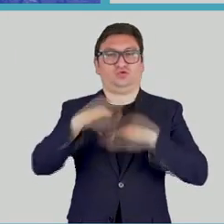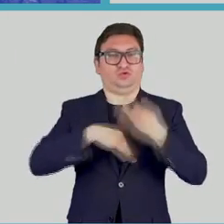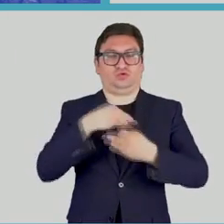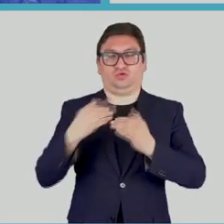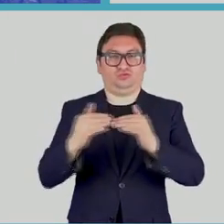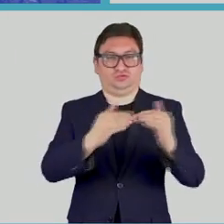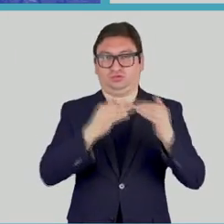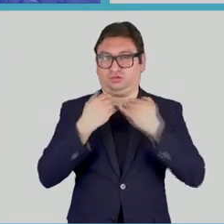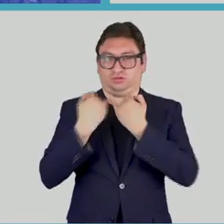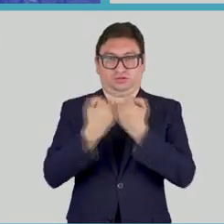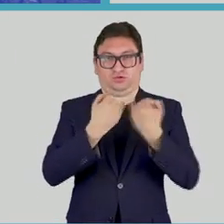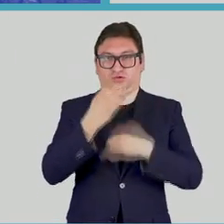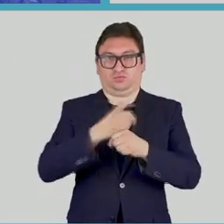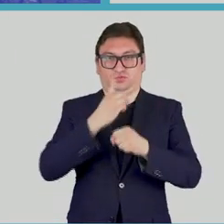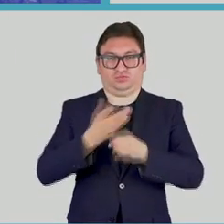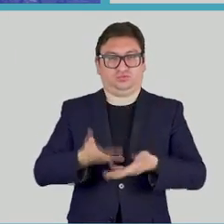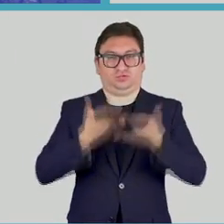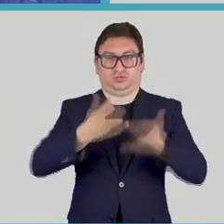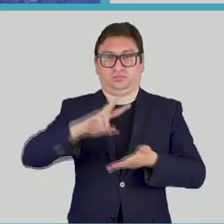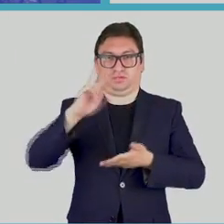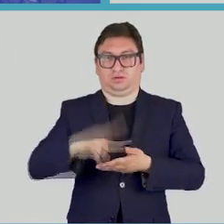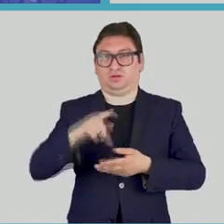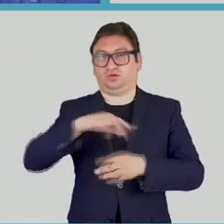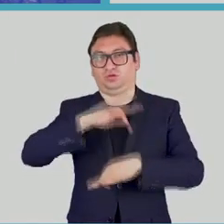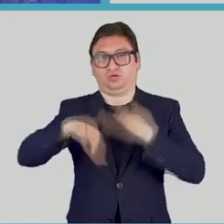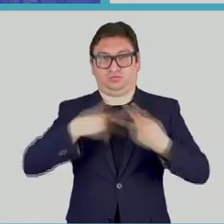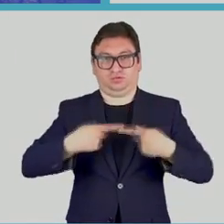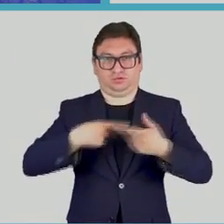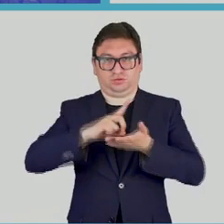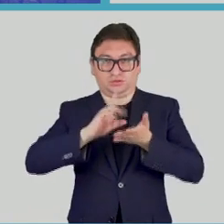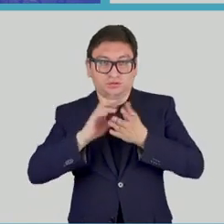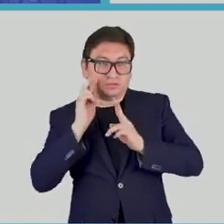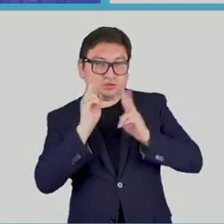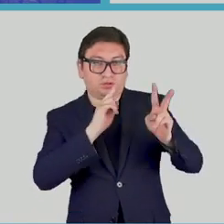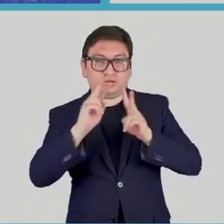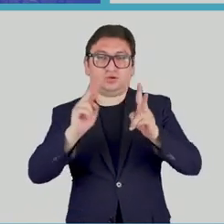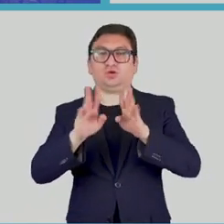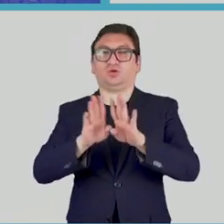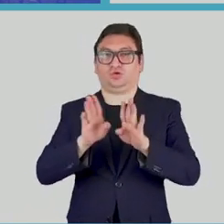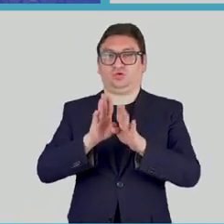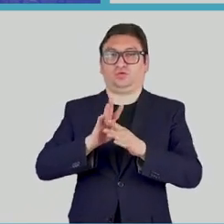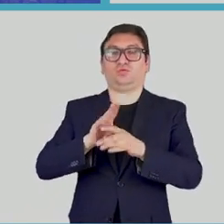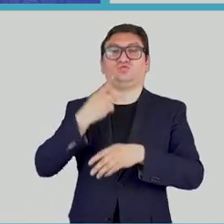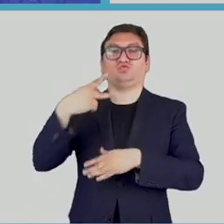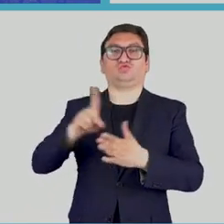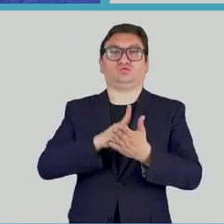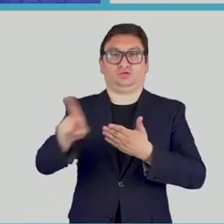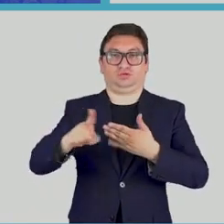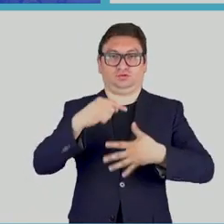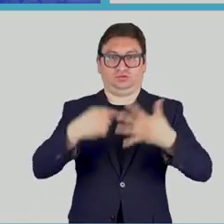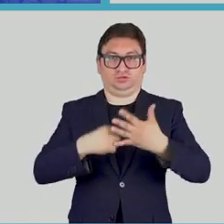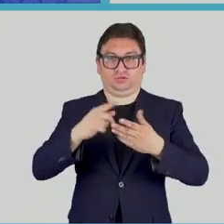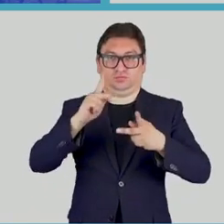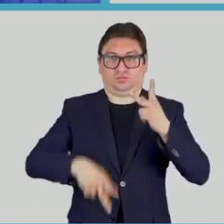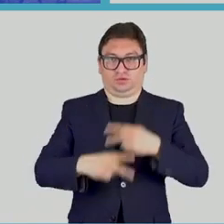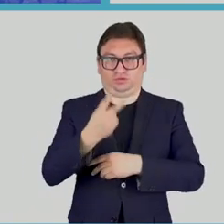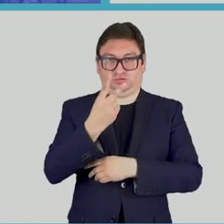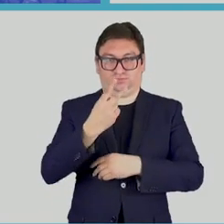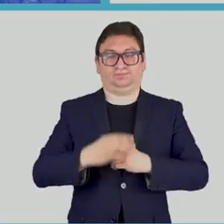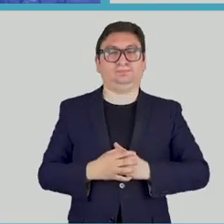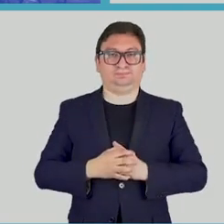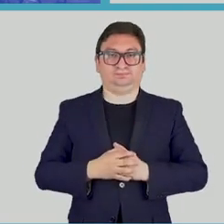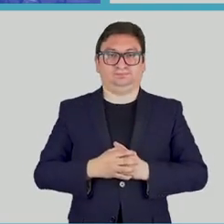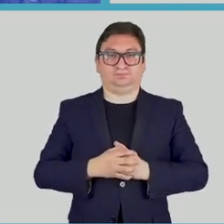real de oportunidades las audiencias con discapacidad gozarán de los siguientes derechos fracción 2